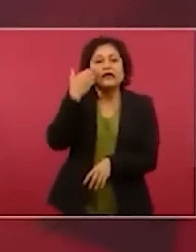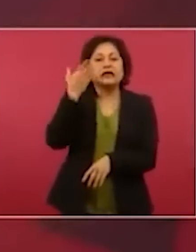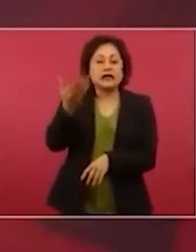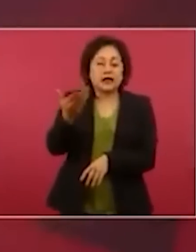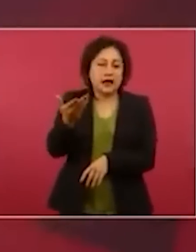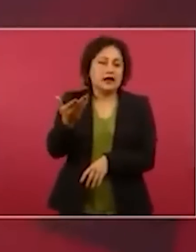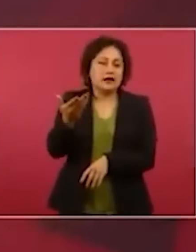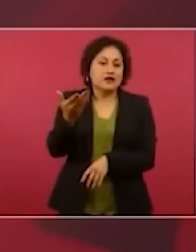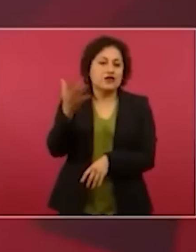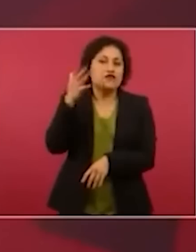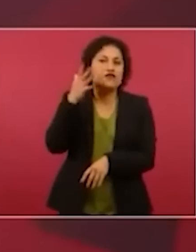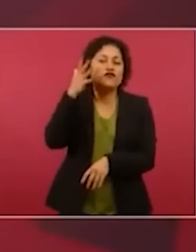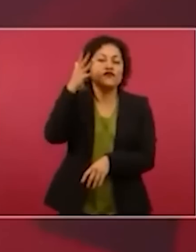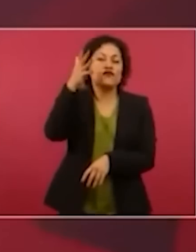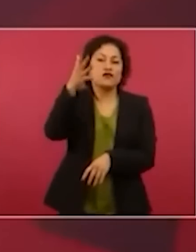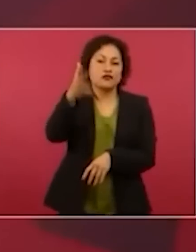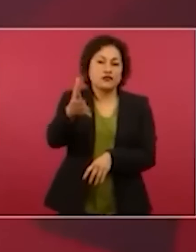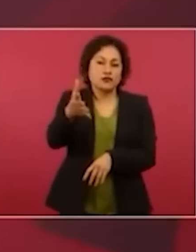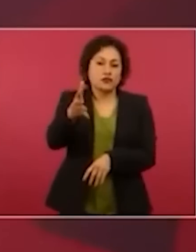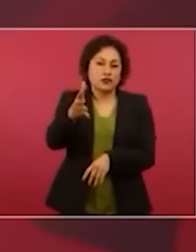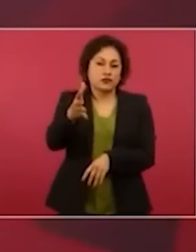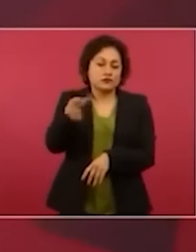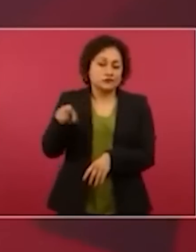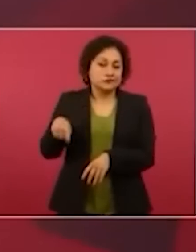parte de